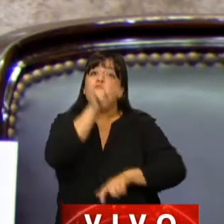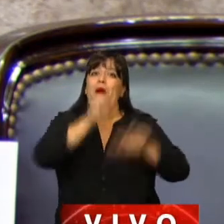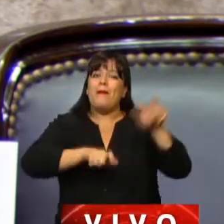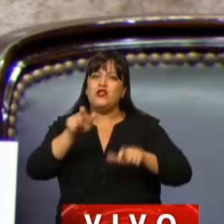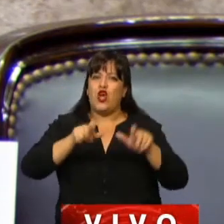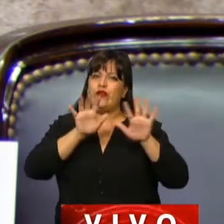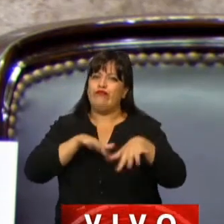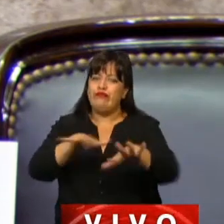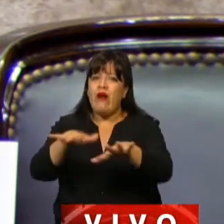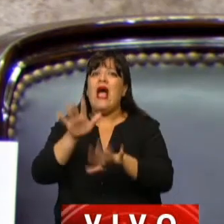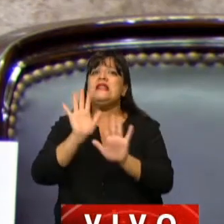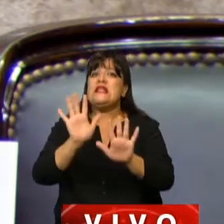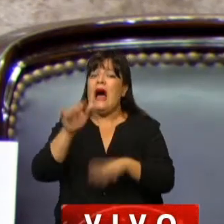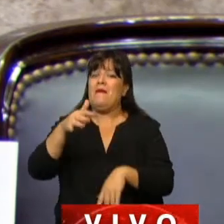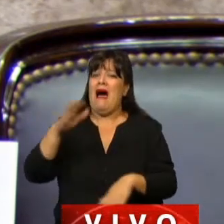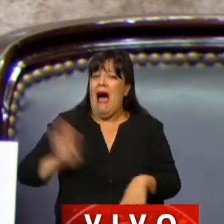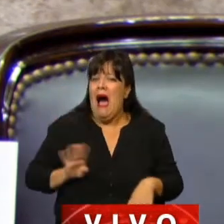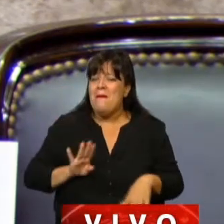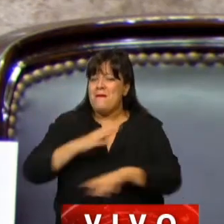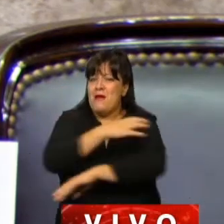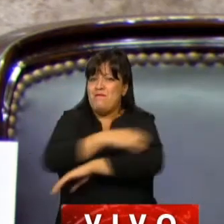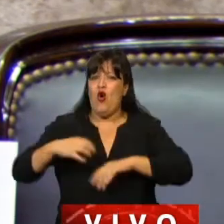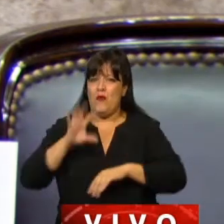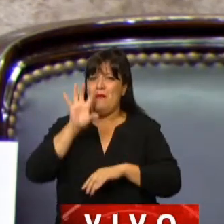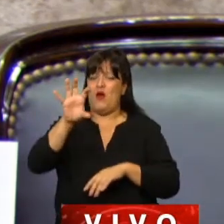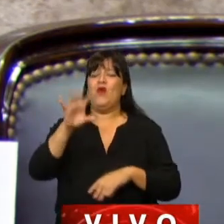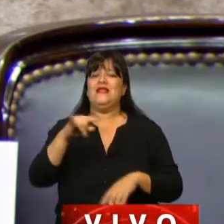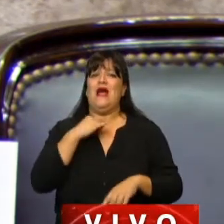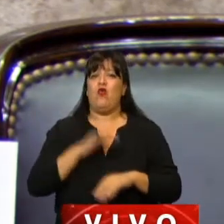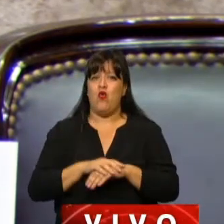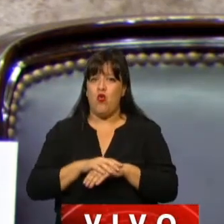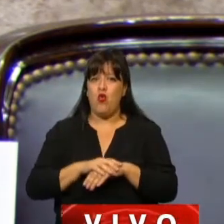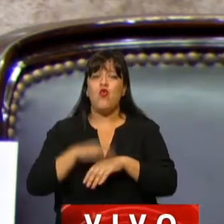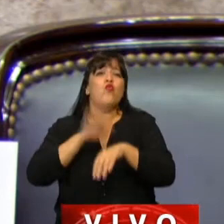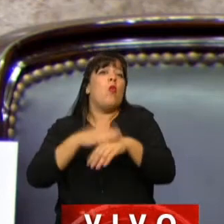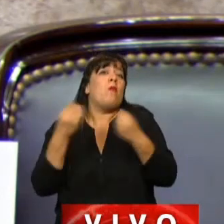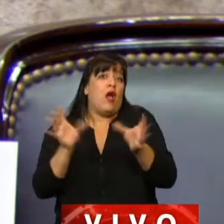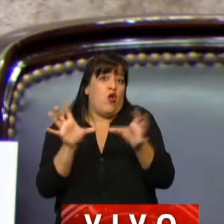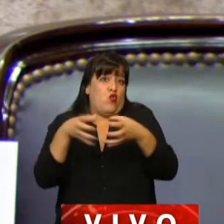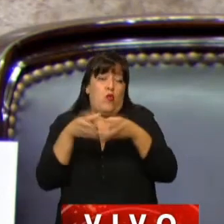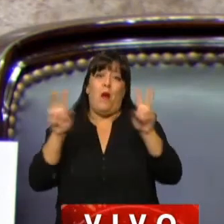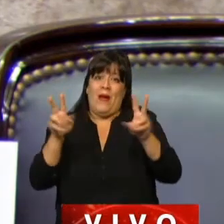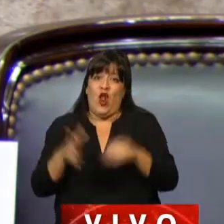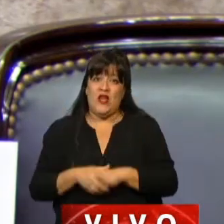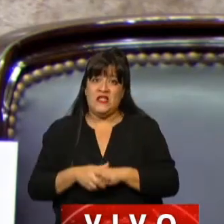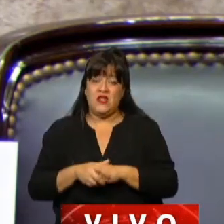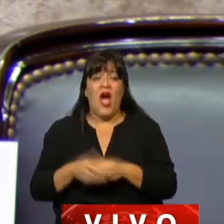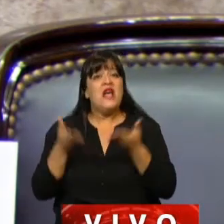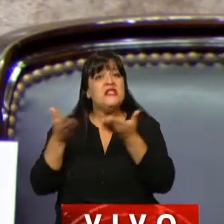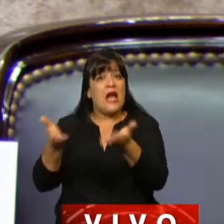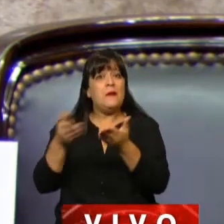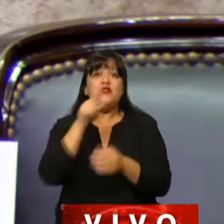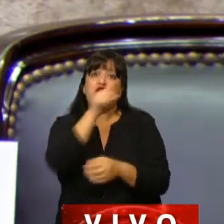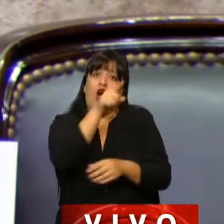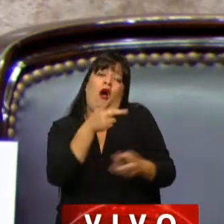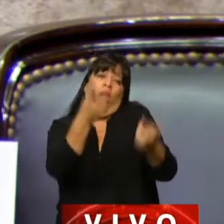pobreza. Y eso fue de la mano de un gobierno peronista que al servicio del